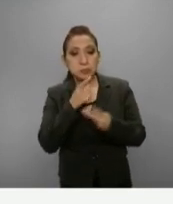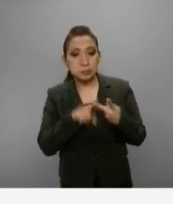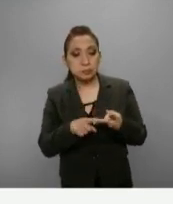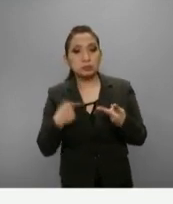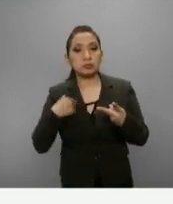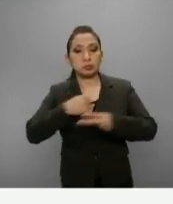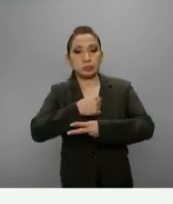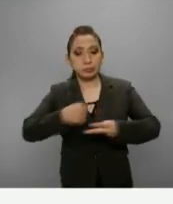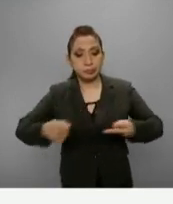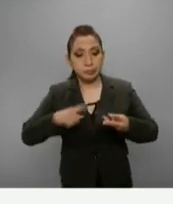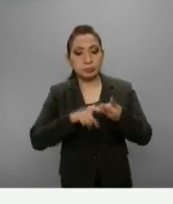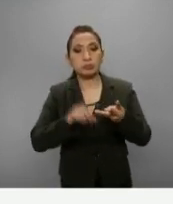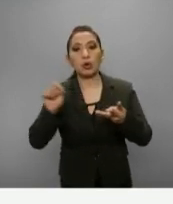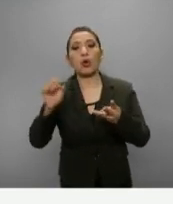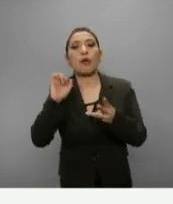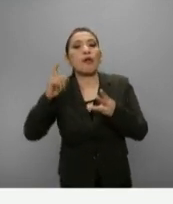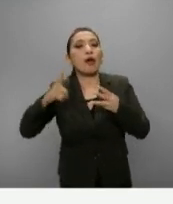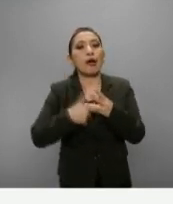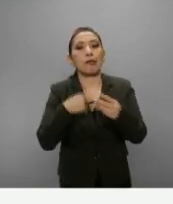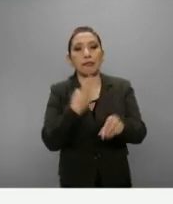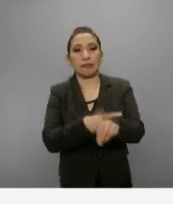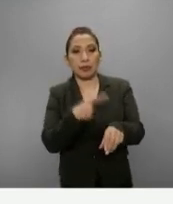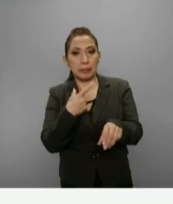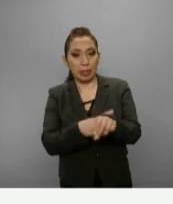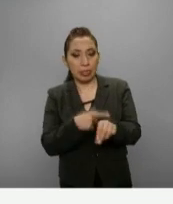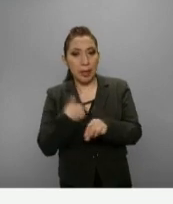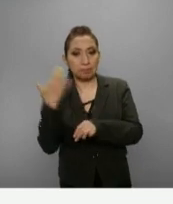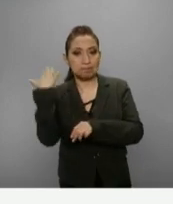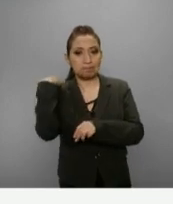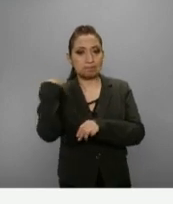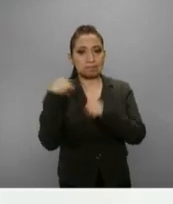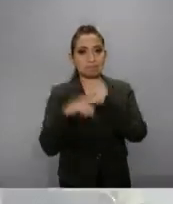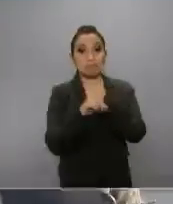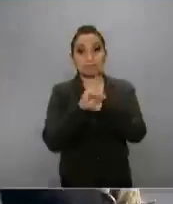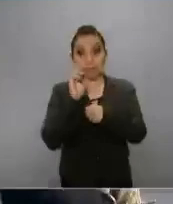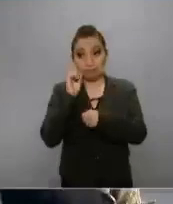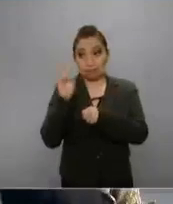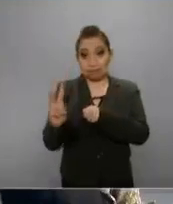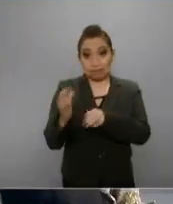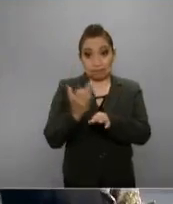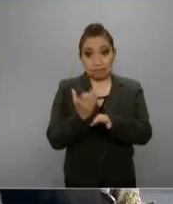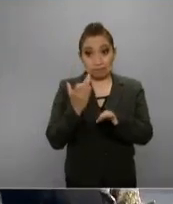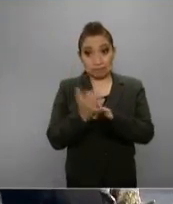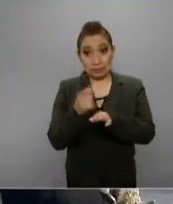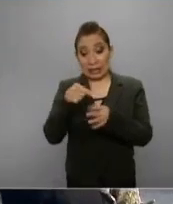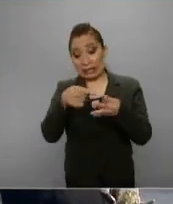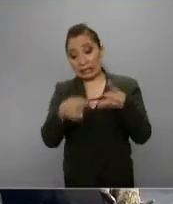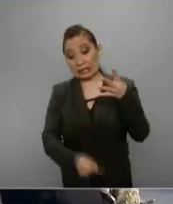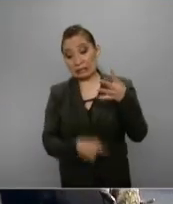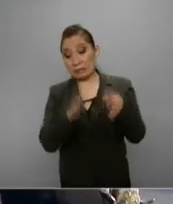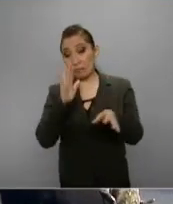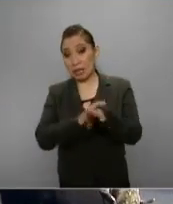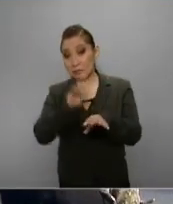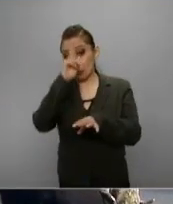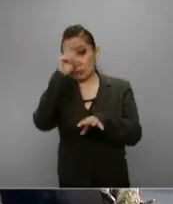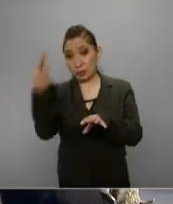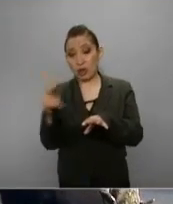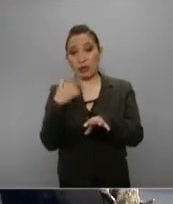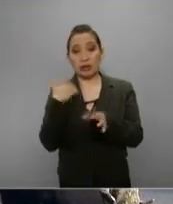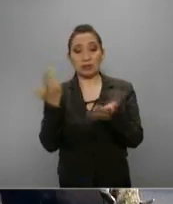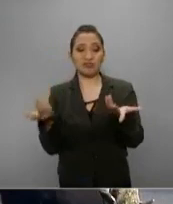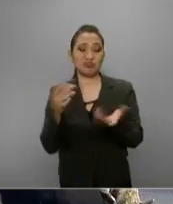diabetes, con obesidad, con alguna enfermedad pulmonar, porque como pueden ver ustedes, son de las principales